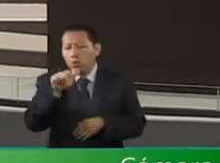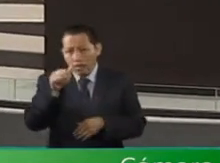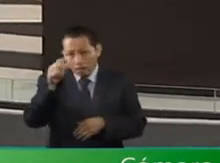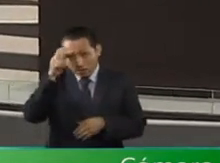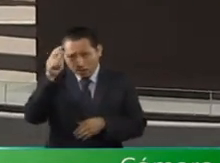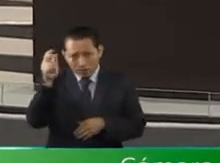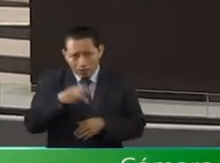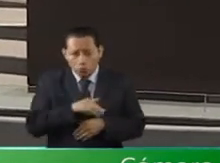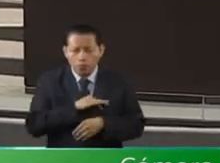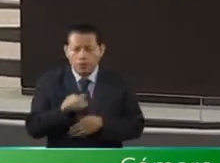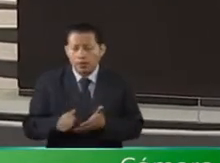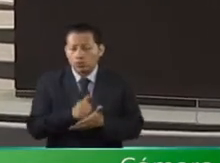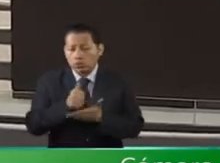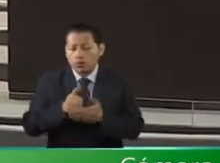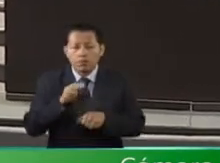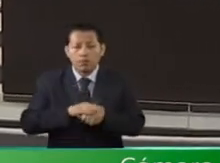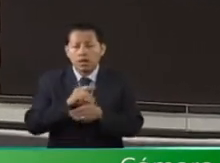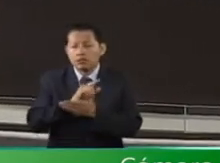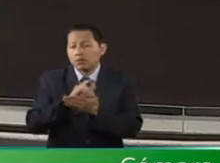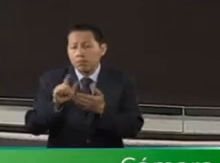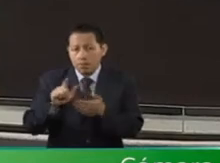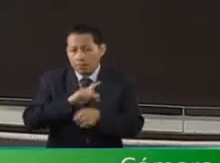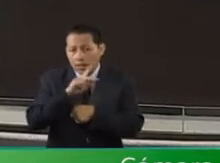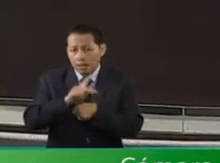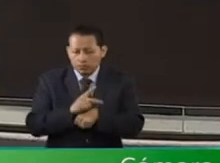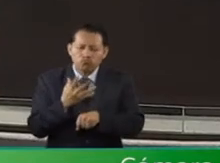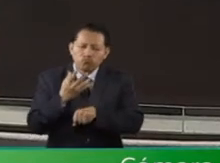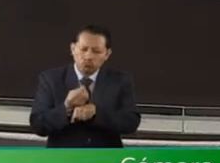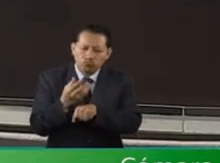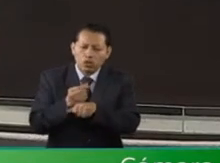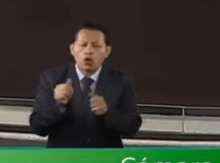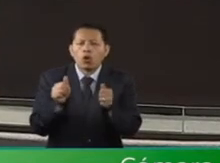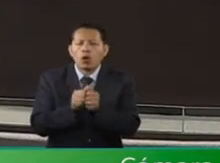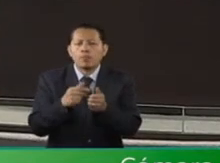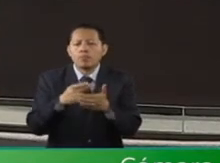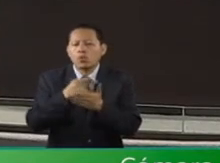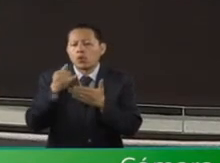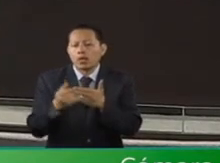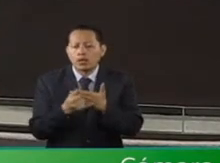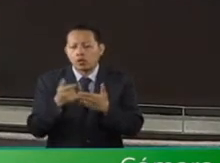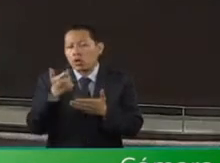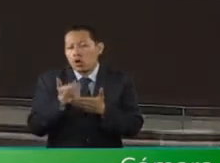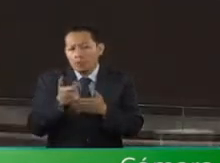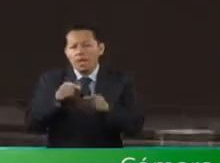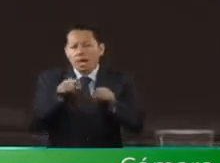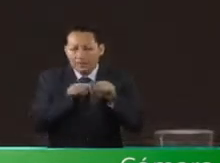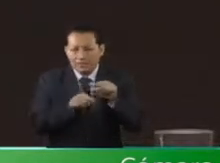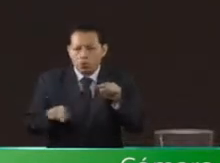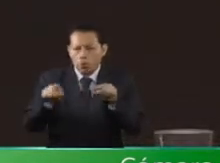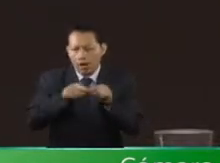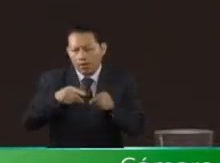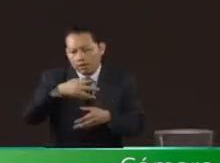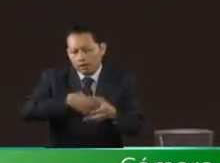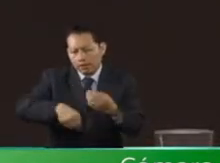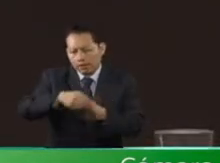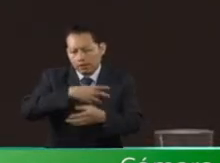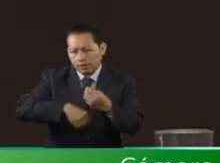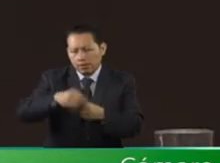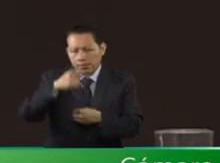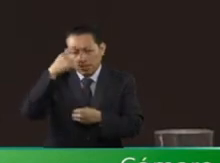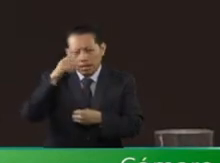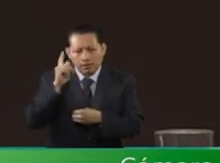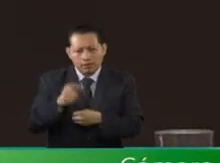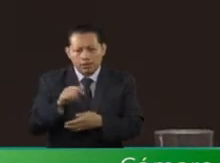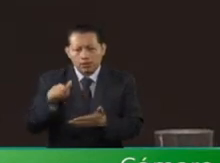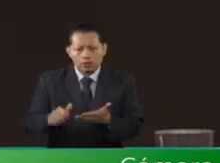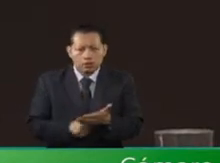ciudad más limpia del país con la construcción de un proyecto de economía circular para que deje de ser una